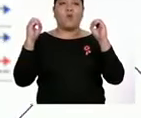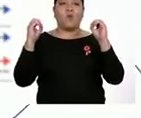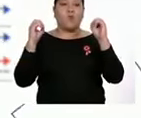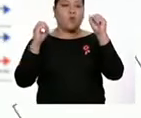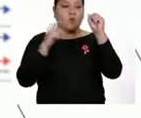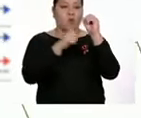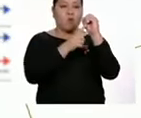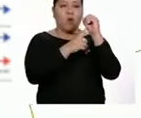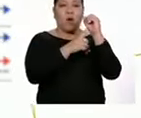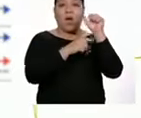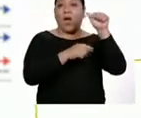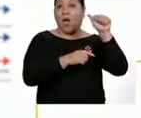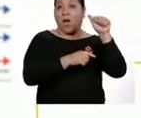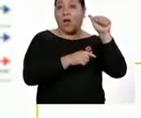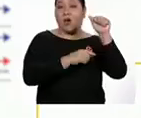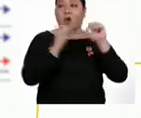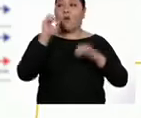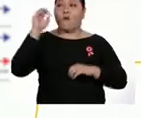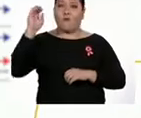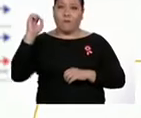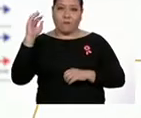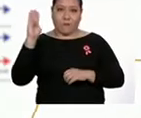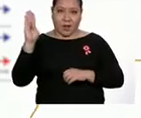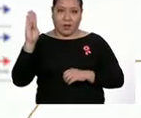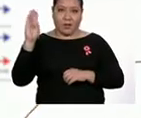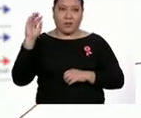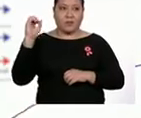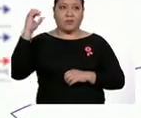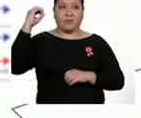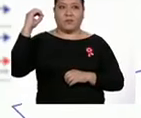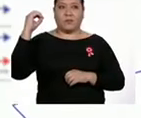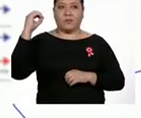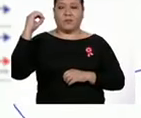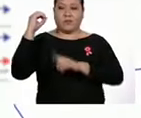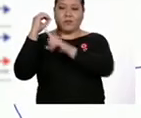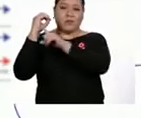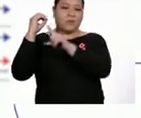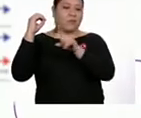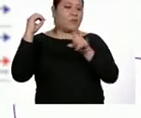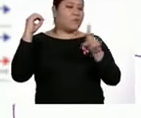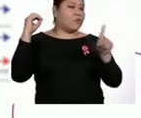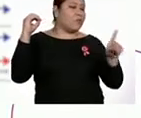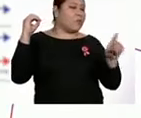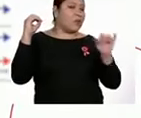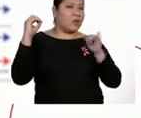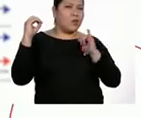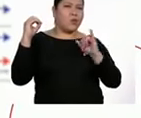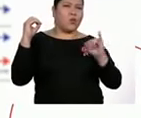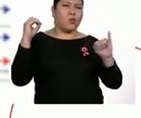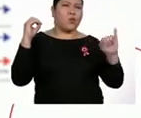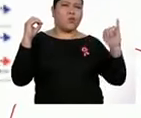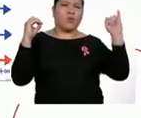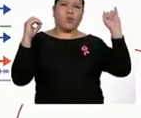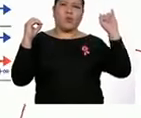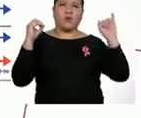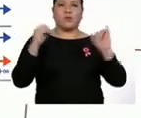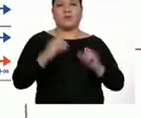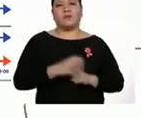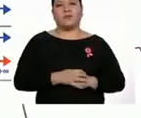determinado, puede ser A o B, mientras que el otro es infinito, sea negativo o